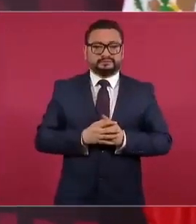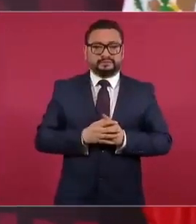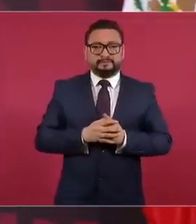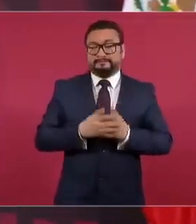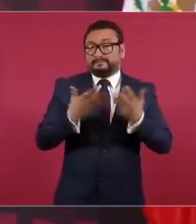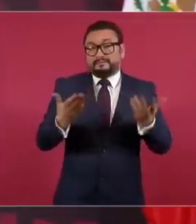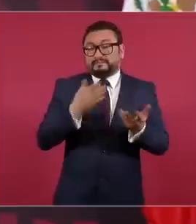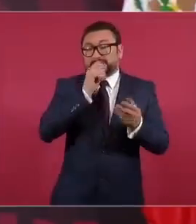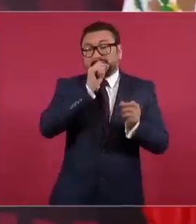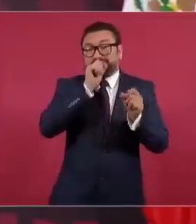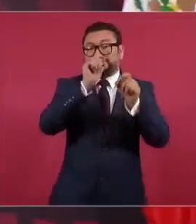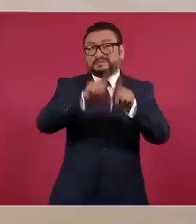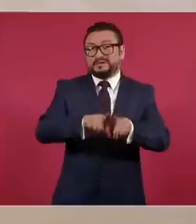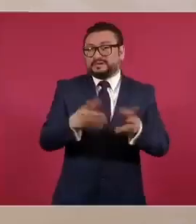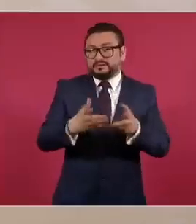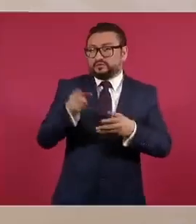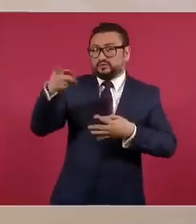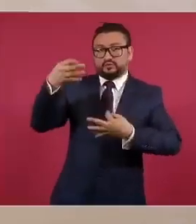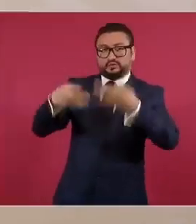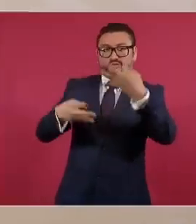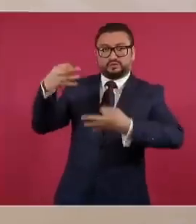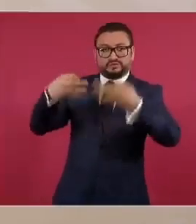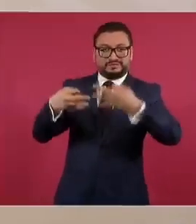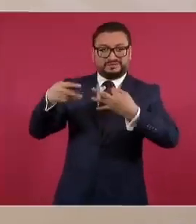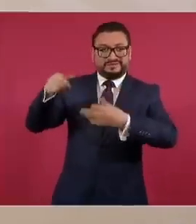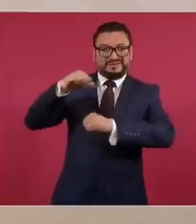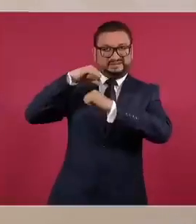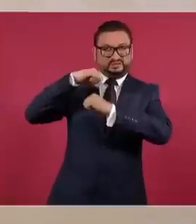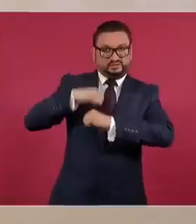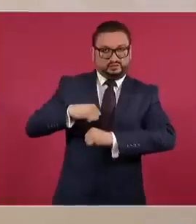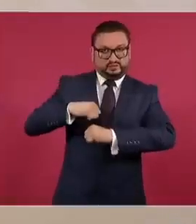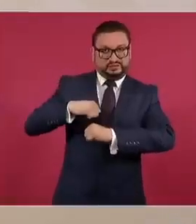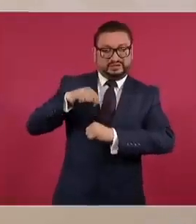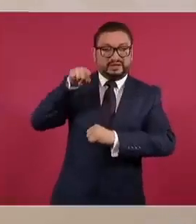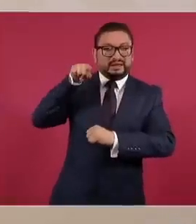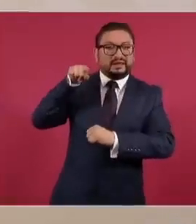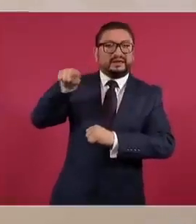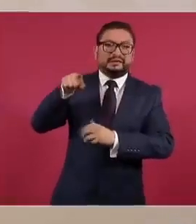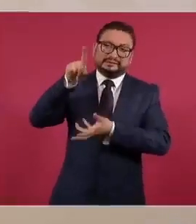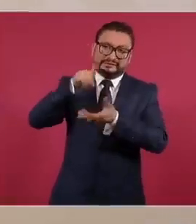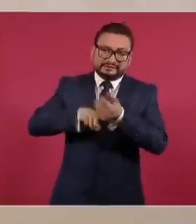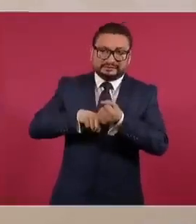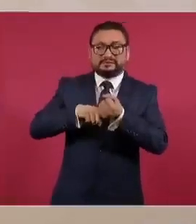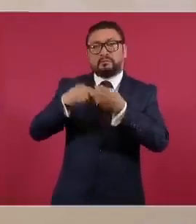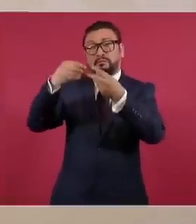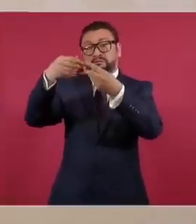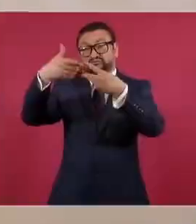lo mismo que el Poder Judicial. Claro que es complejo